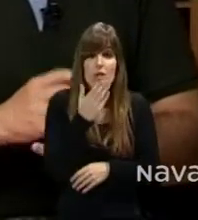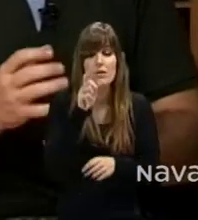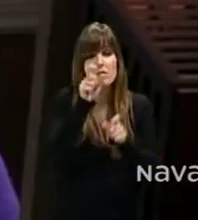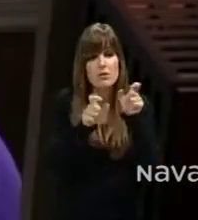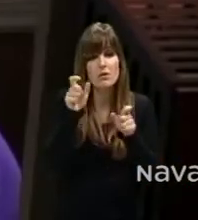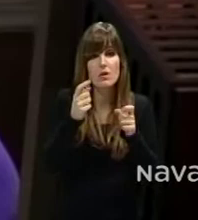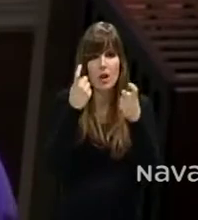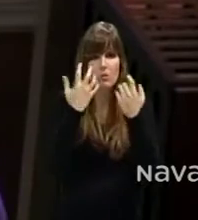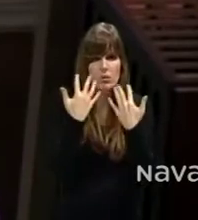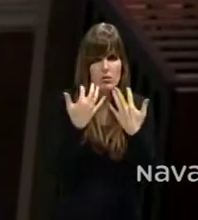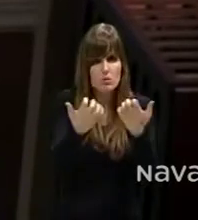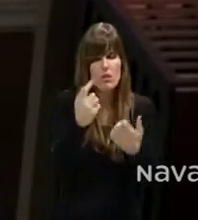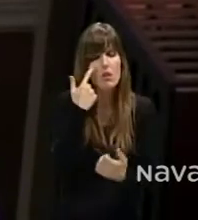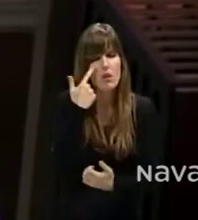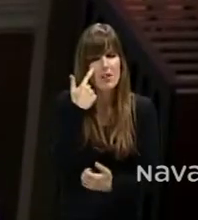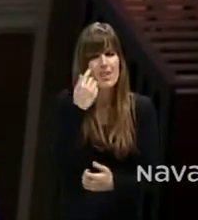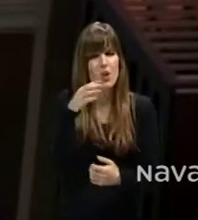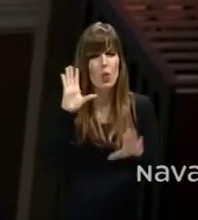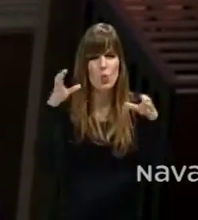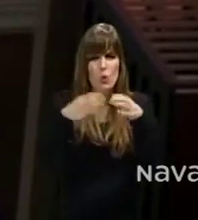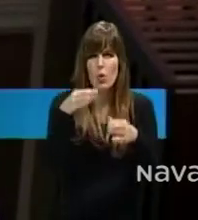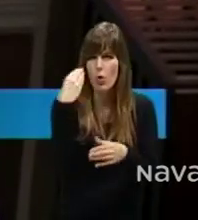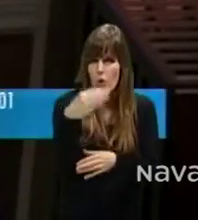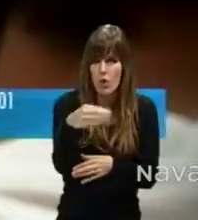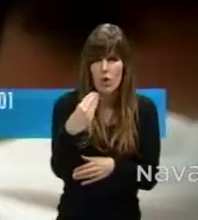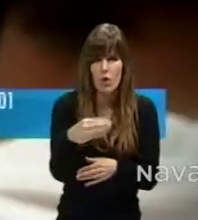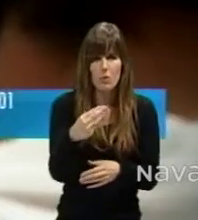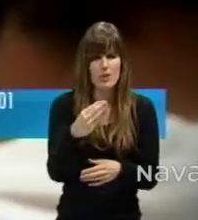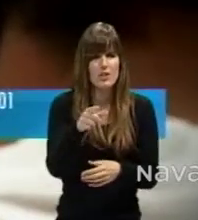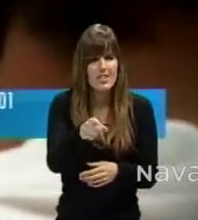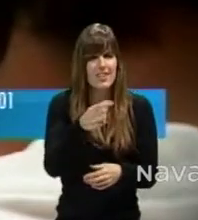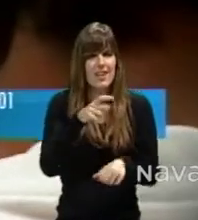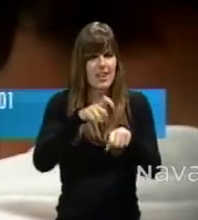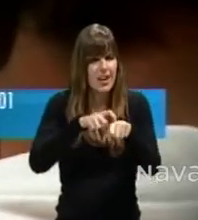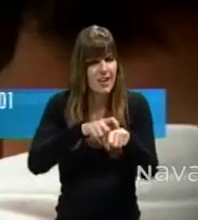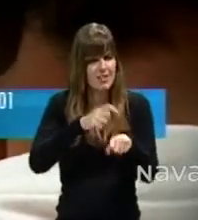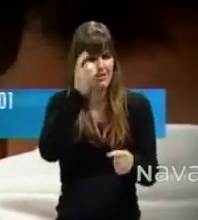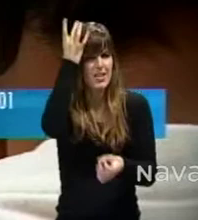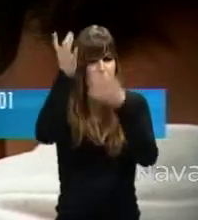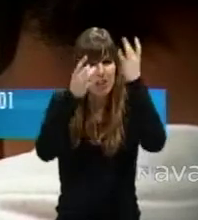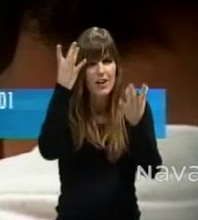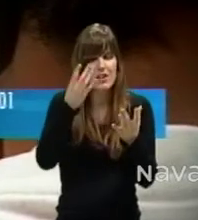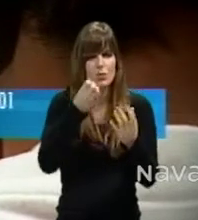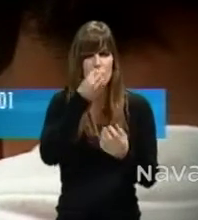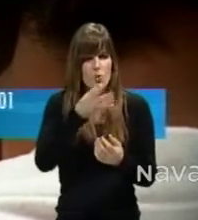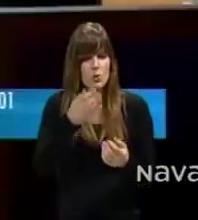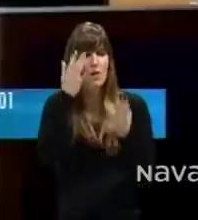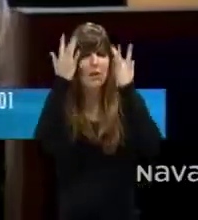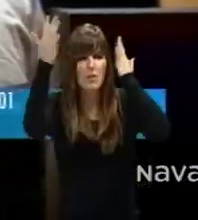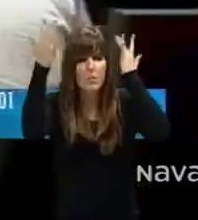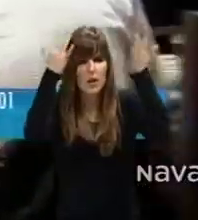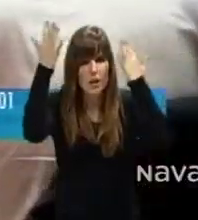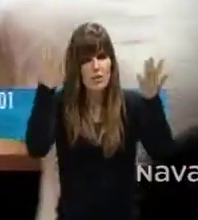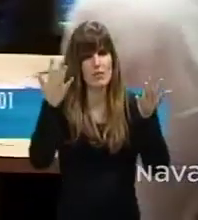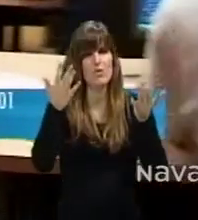un grupo de jóvenes que probablemente nunca hayan tenido tantas ideas, tanto talento, tantas ganas de innovar